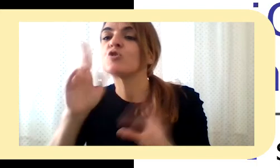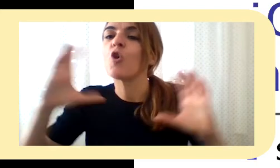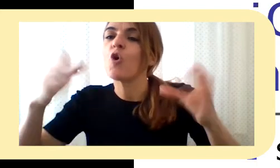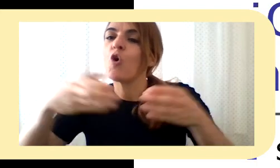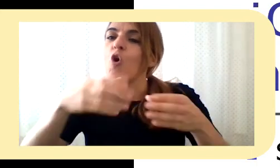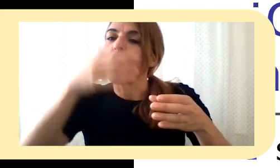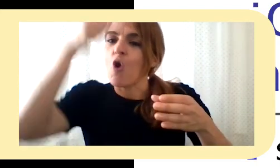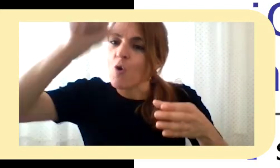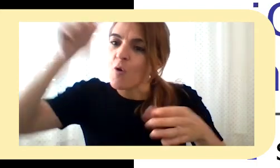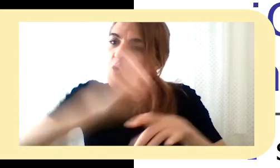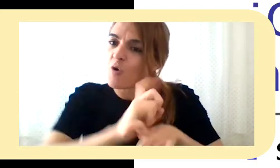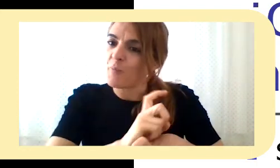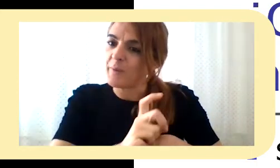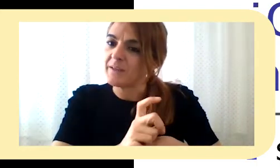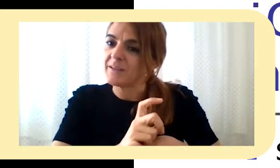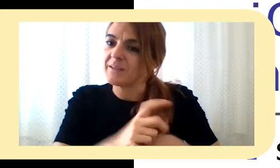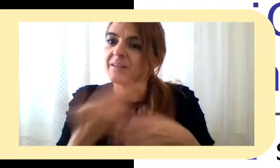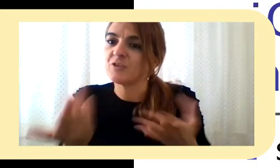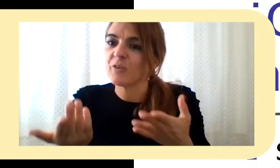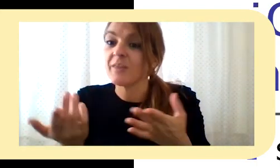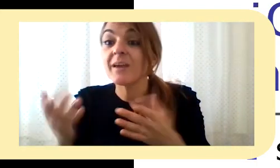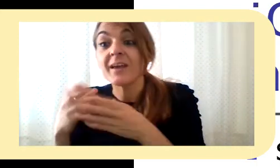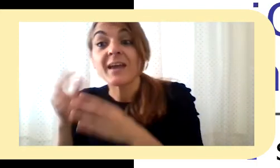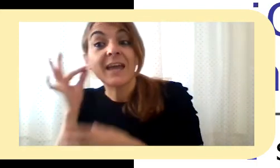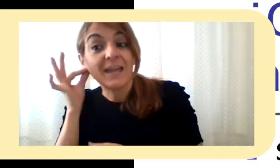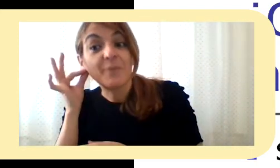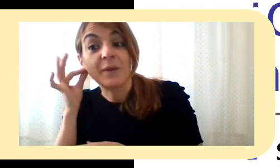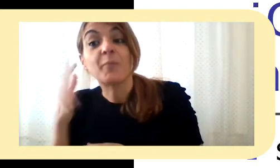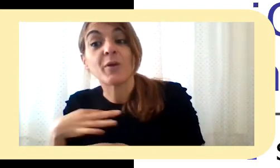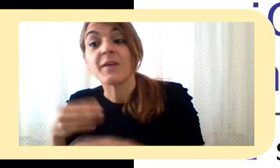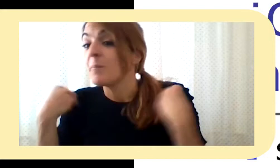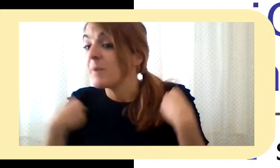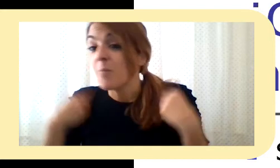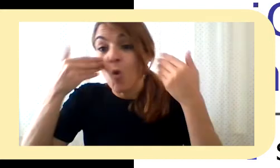pueden diferir. ¿Qué es lo que está pasando en humanos? Porque yo me